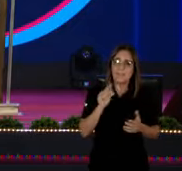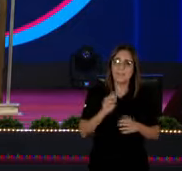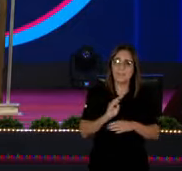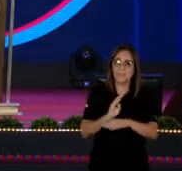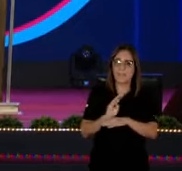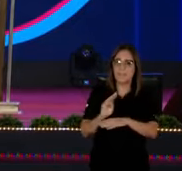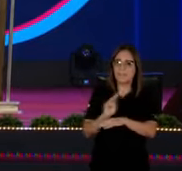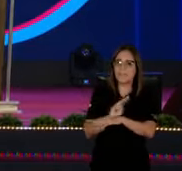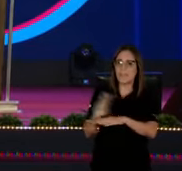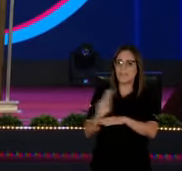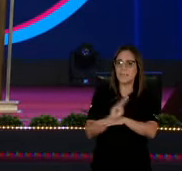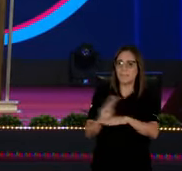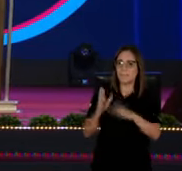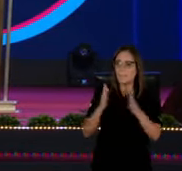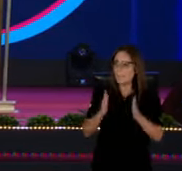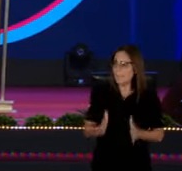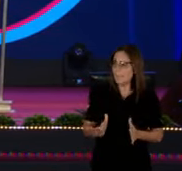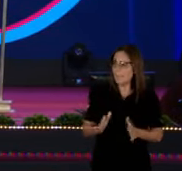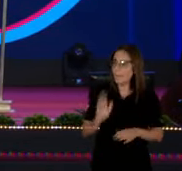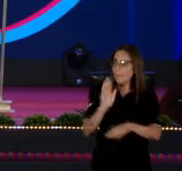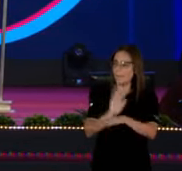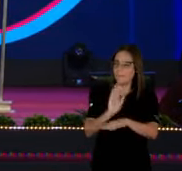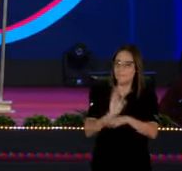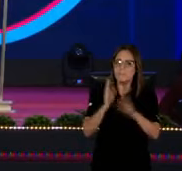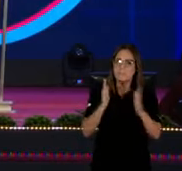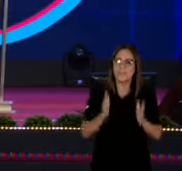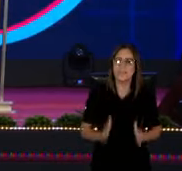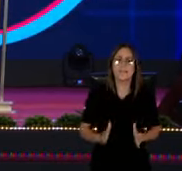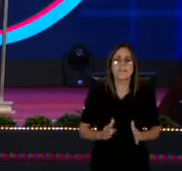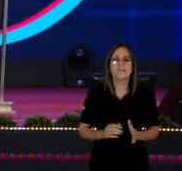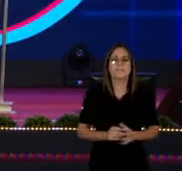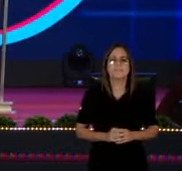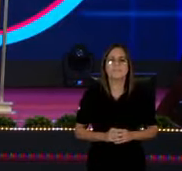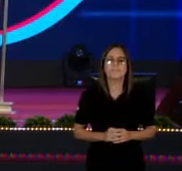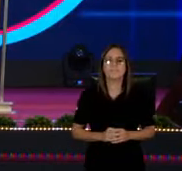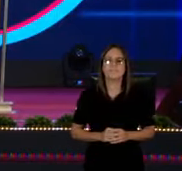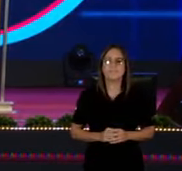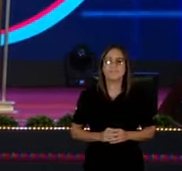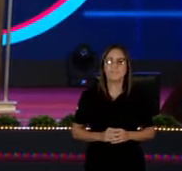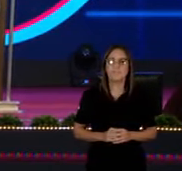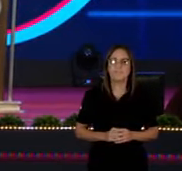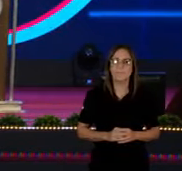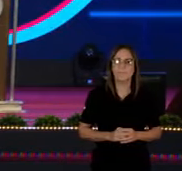Edwin. Hijo, no creas que te vas a quedar con él, alaba.